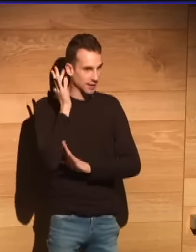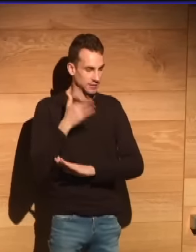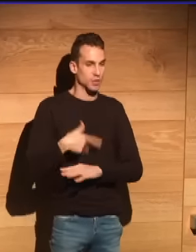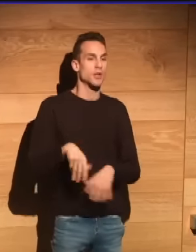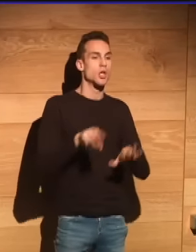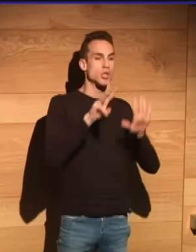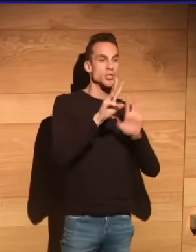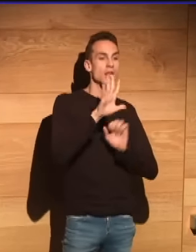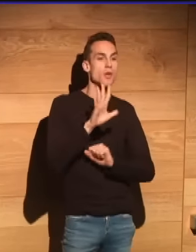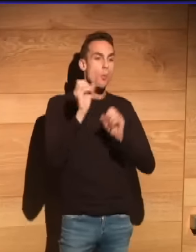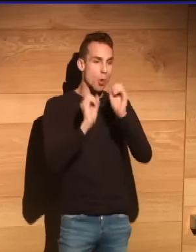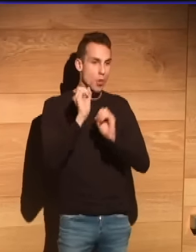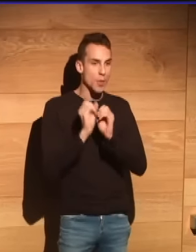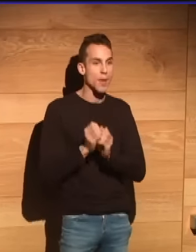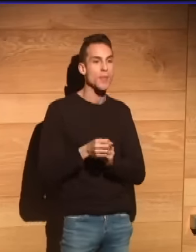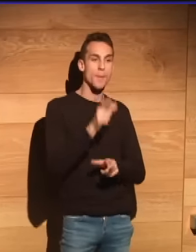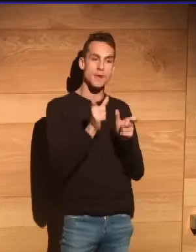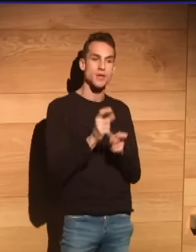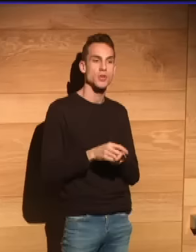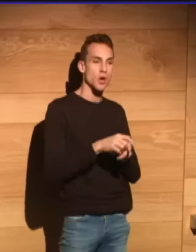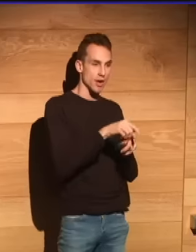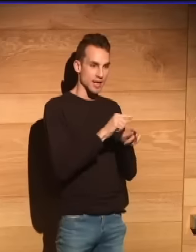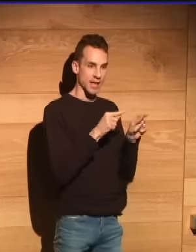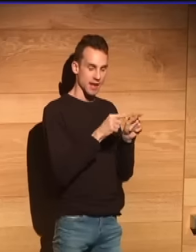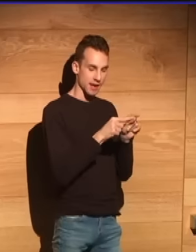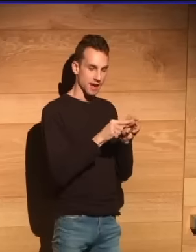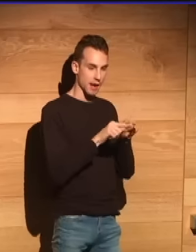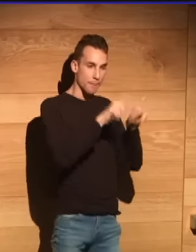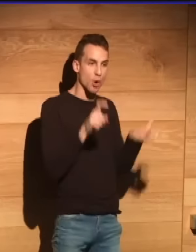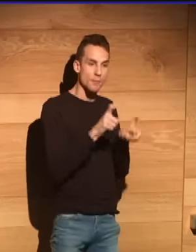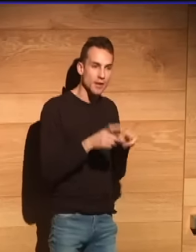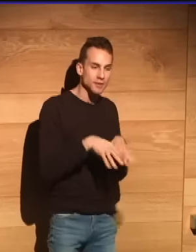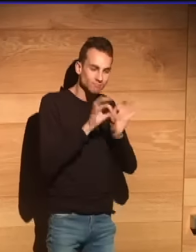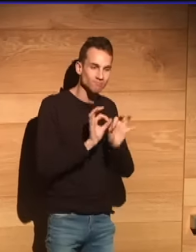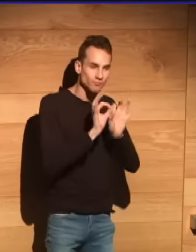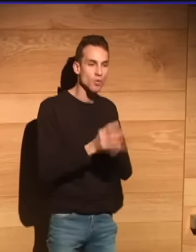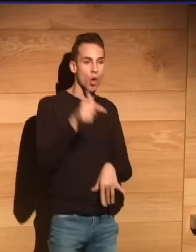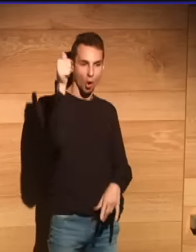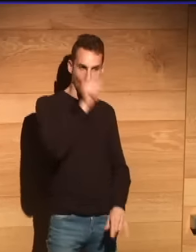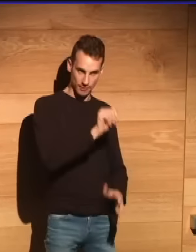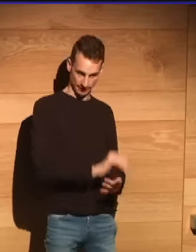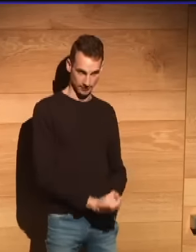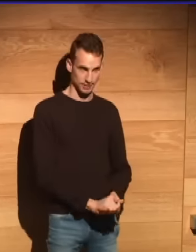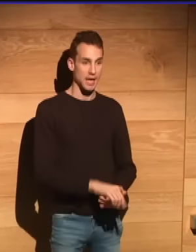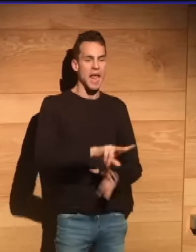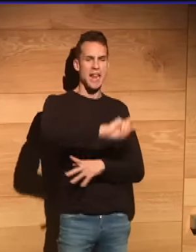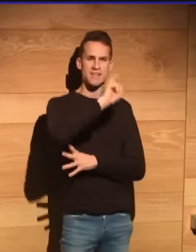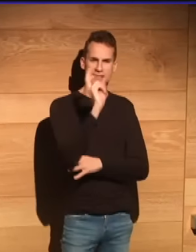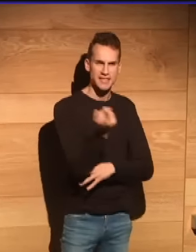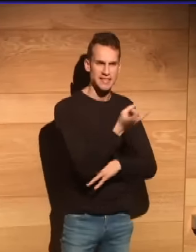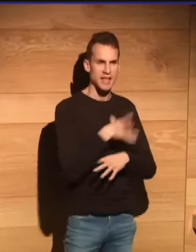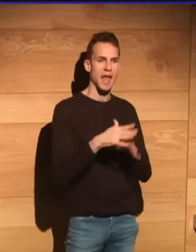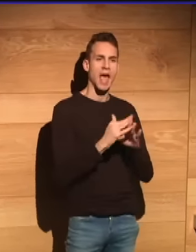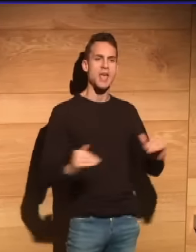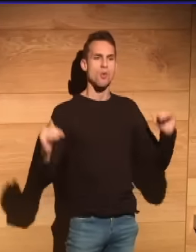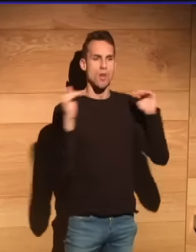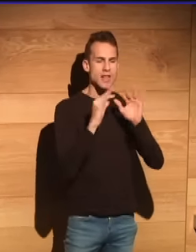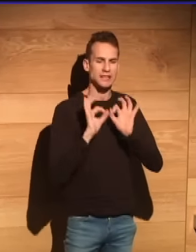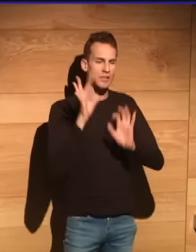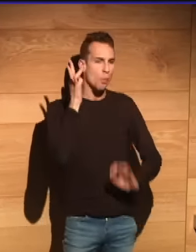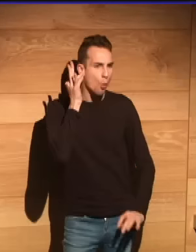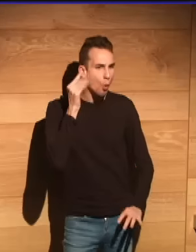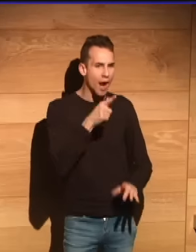los programadores son hombres. Y la diversidad, la igualdad de la mujer no solo no